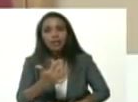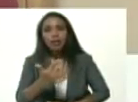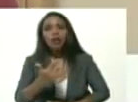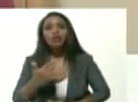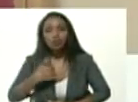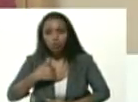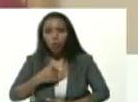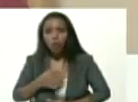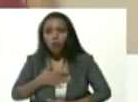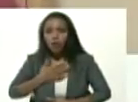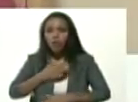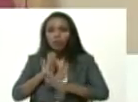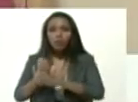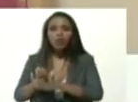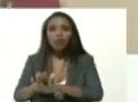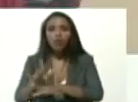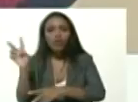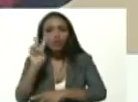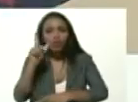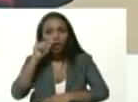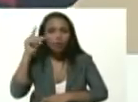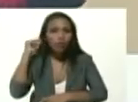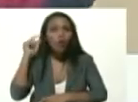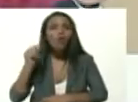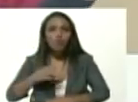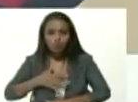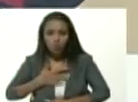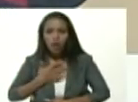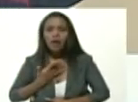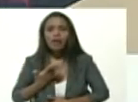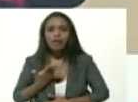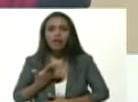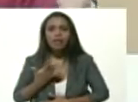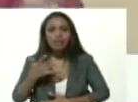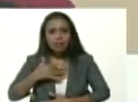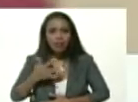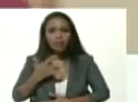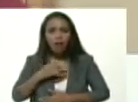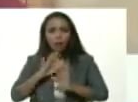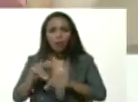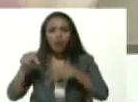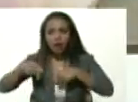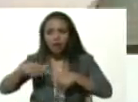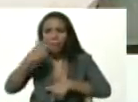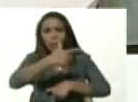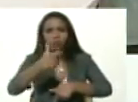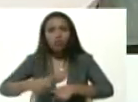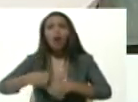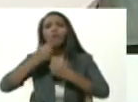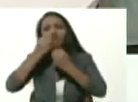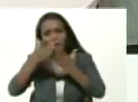conmigo, venezolanos y venezolanas, pueden contar con nosotros, con esta gente buena que está aquí.